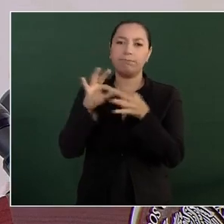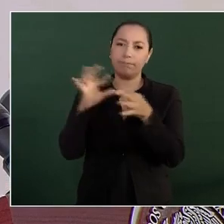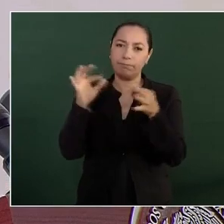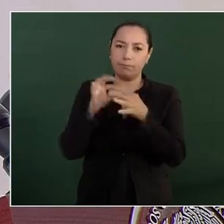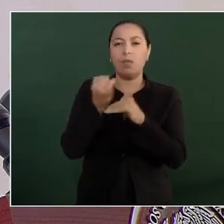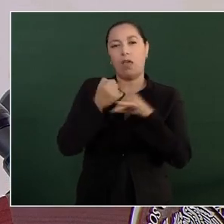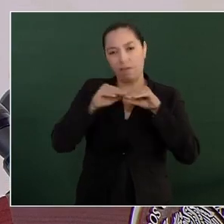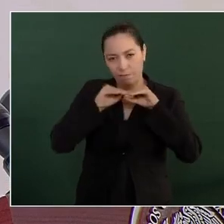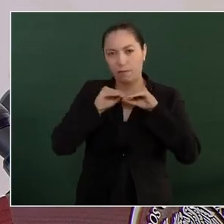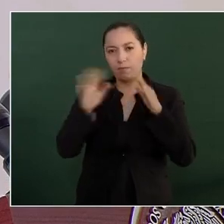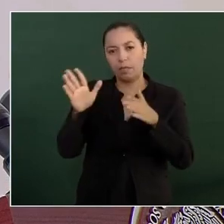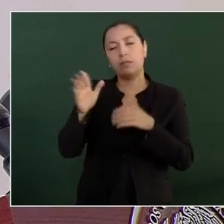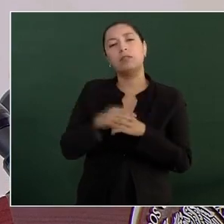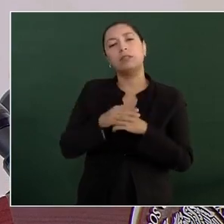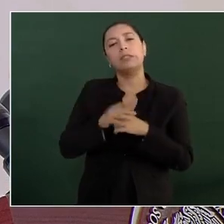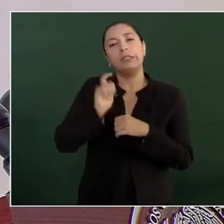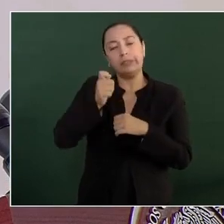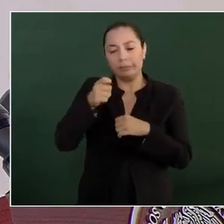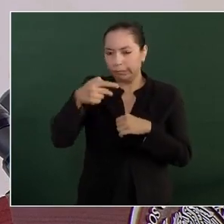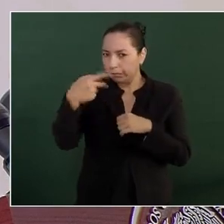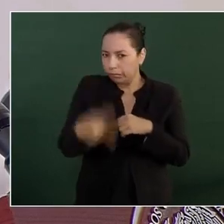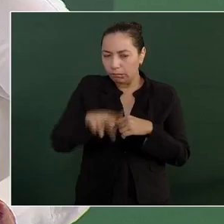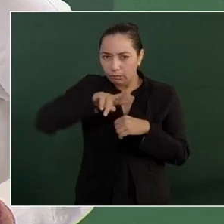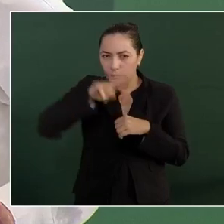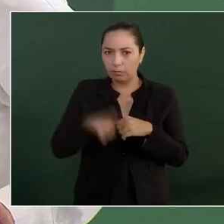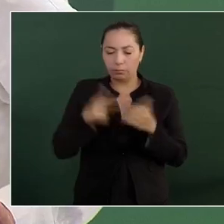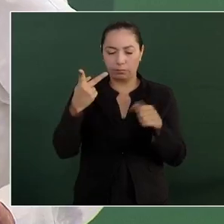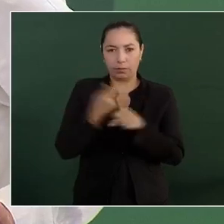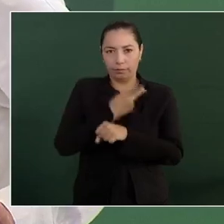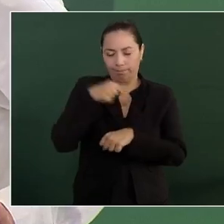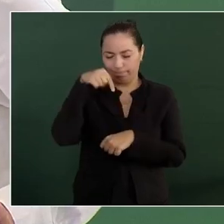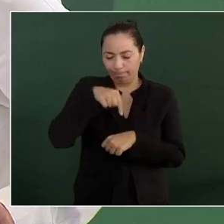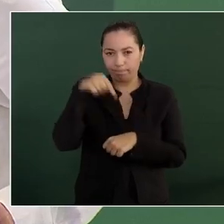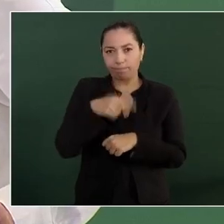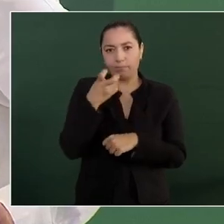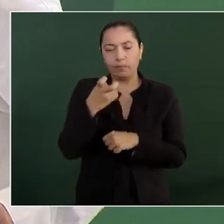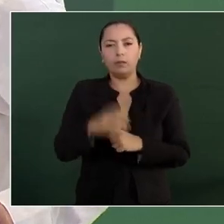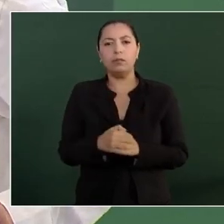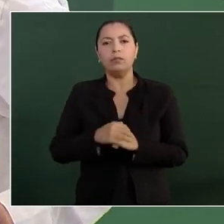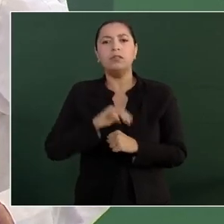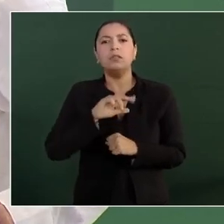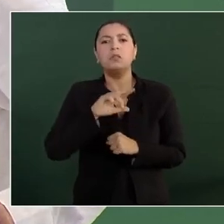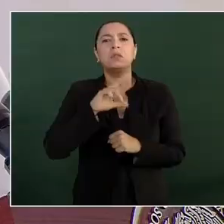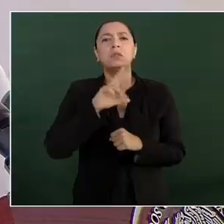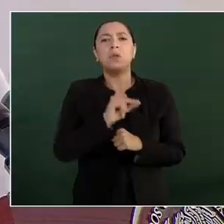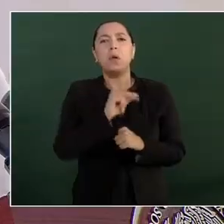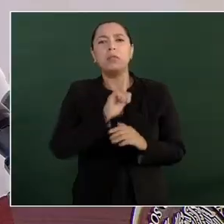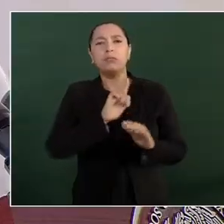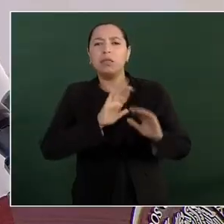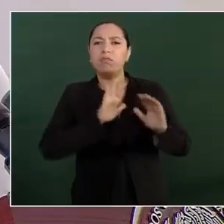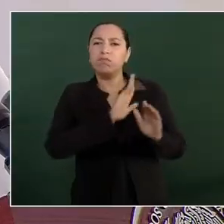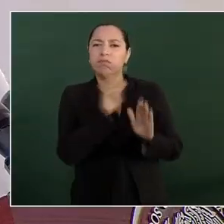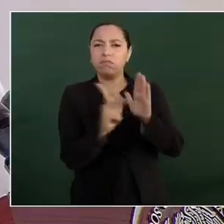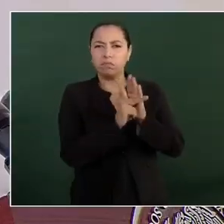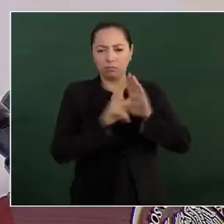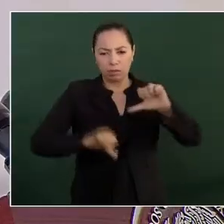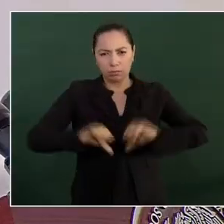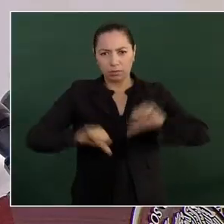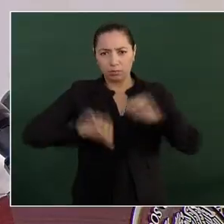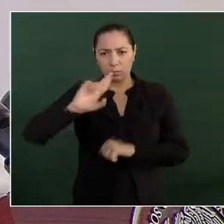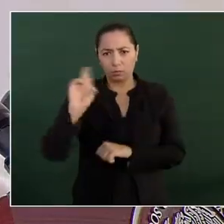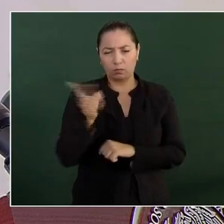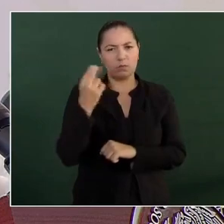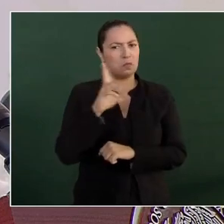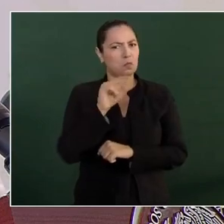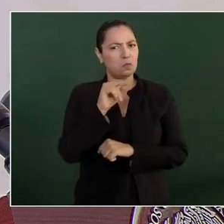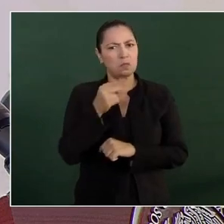informar de lo que realmente está pasando. No está parada la actividad de la universidad trabaja. No hay